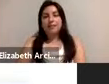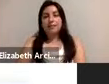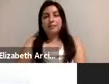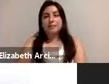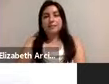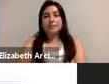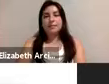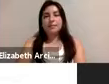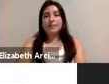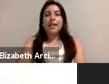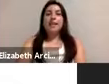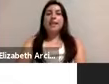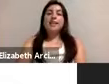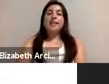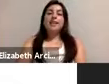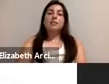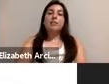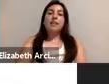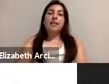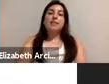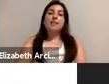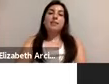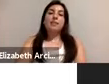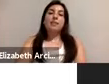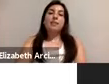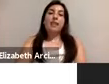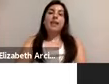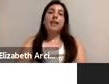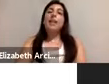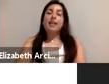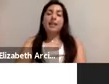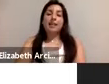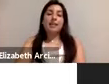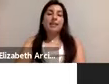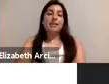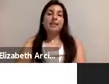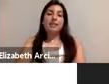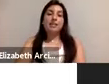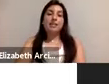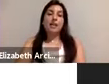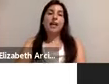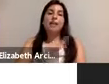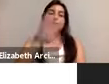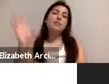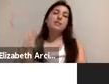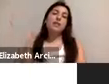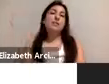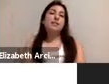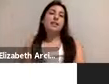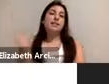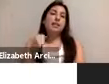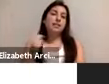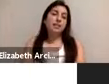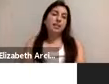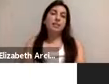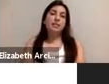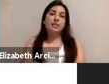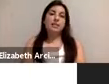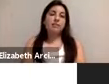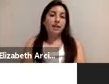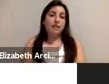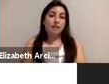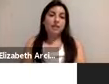queratometrías. Las queratometrías nos van a ayudar al eje en la refracción. Hay muchas ocasiones en las que al refractar a